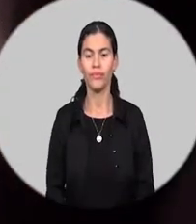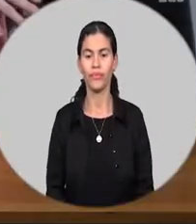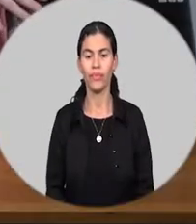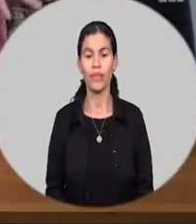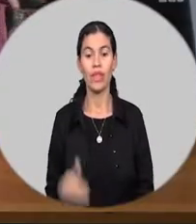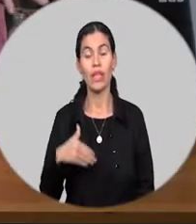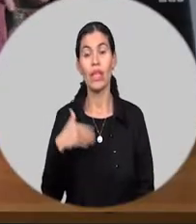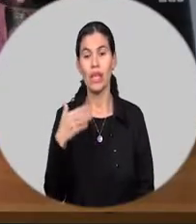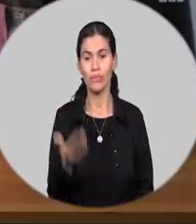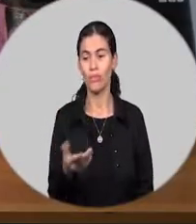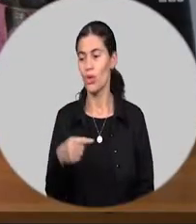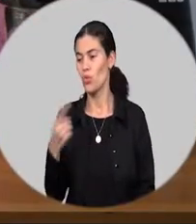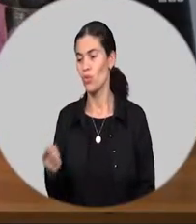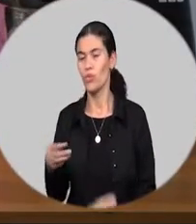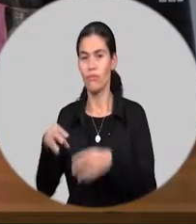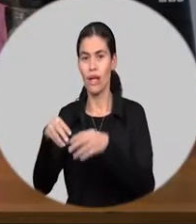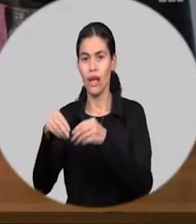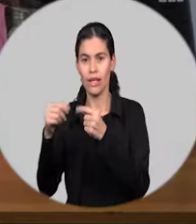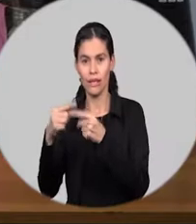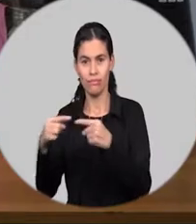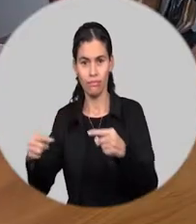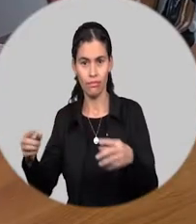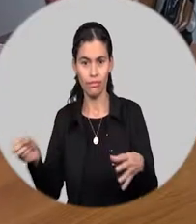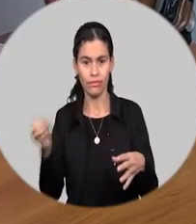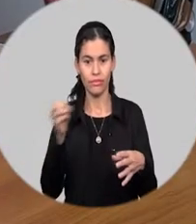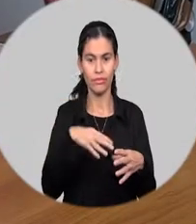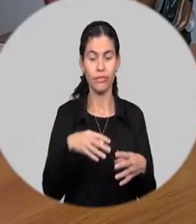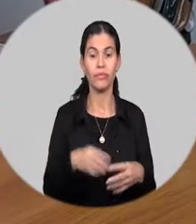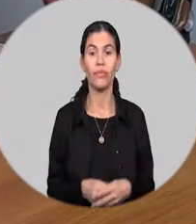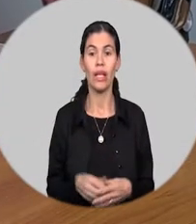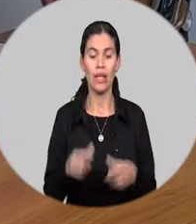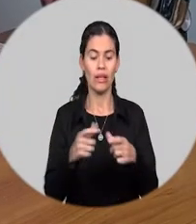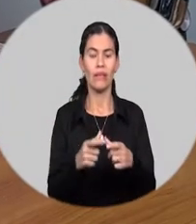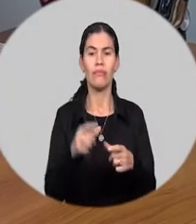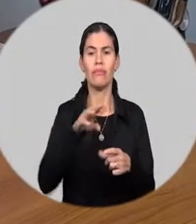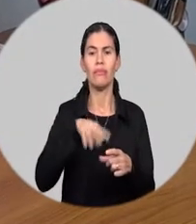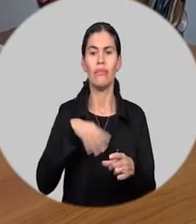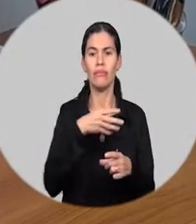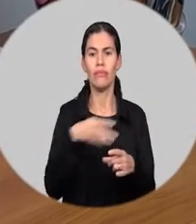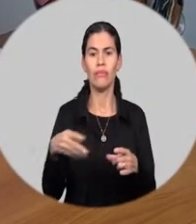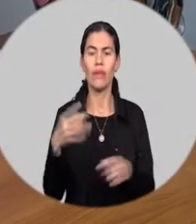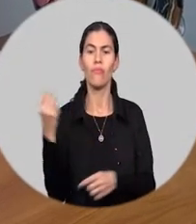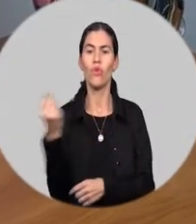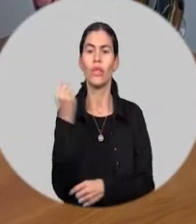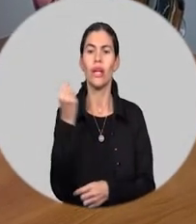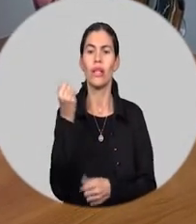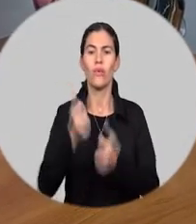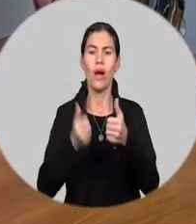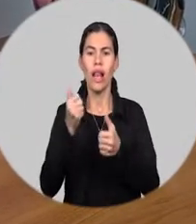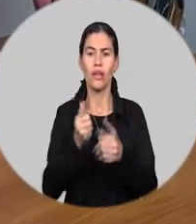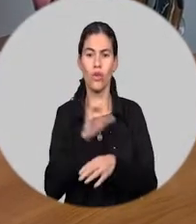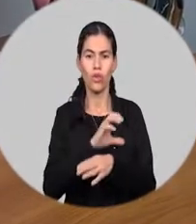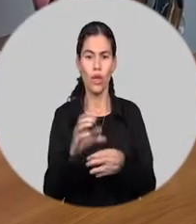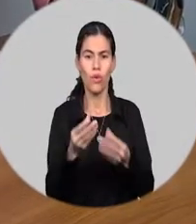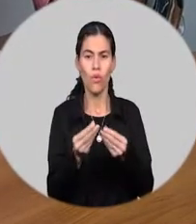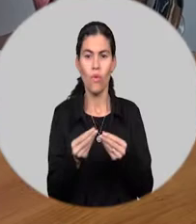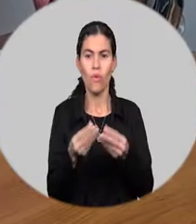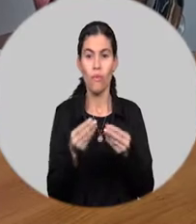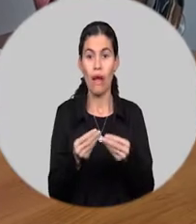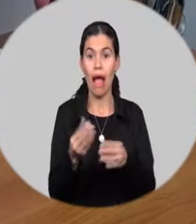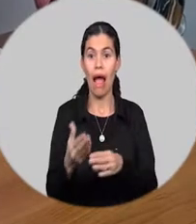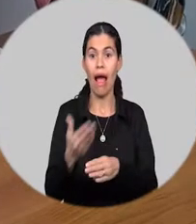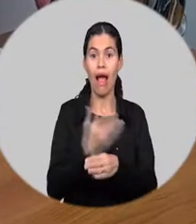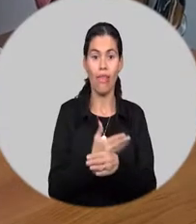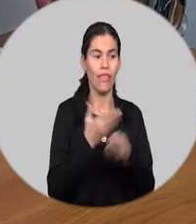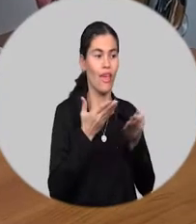para luego agregar los secos. El secreto de la pasta farola para que mantenga su humedad es